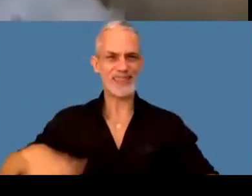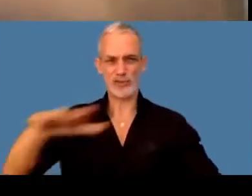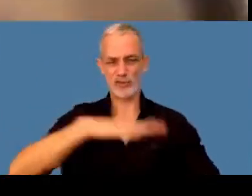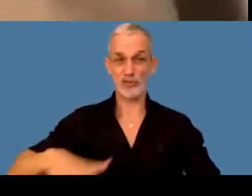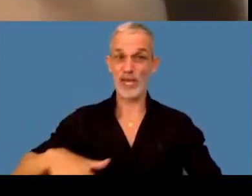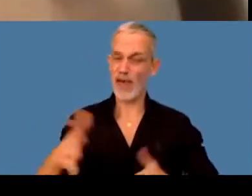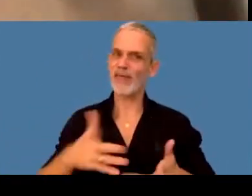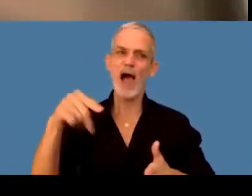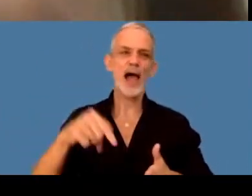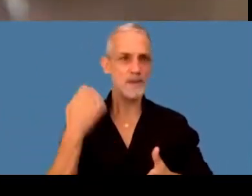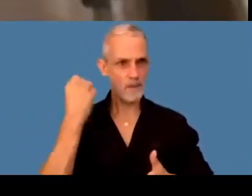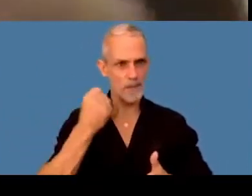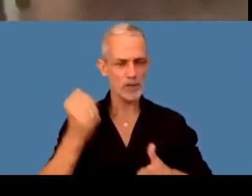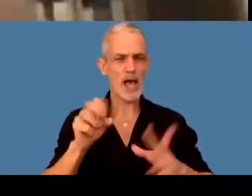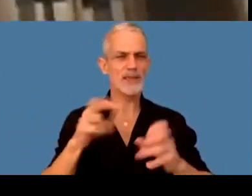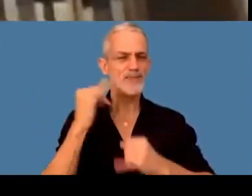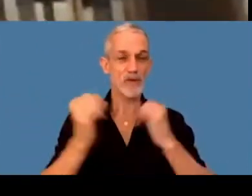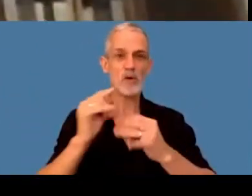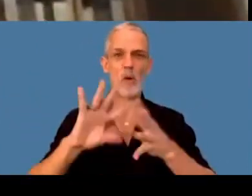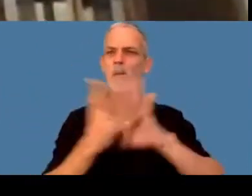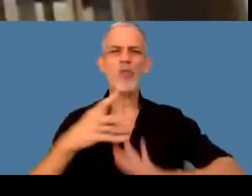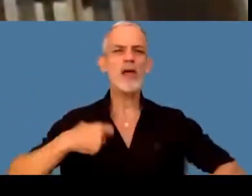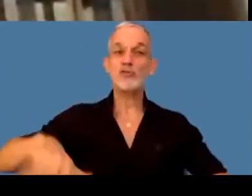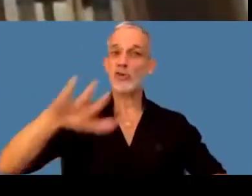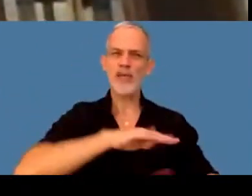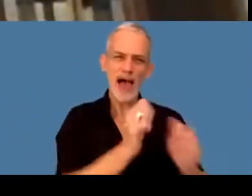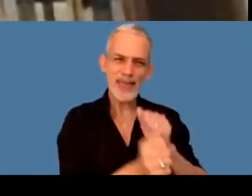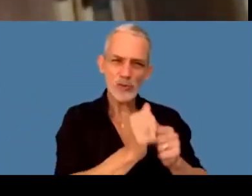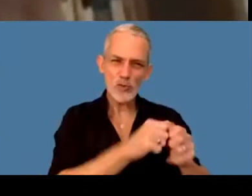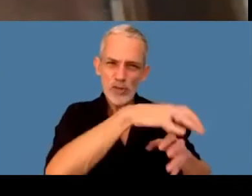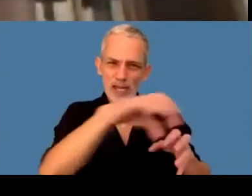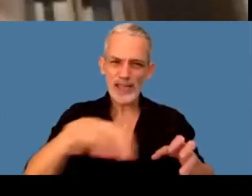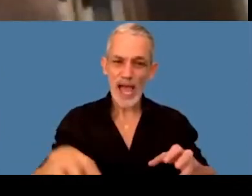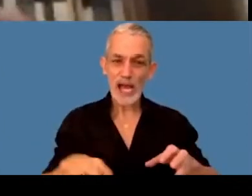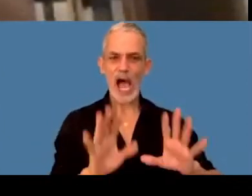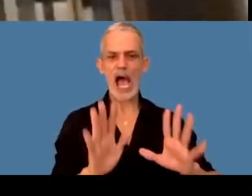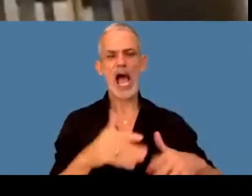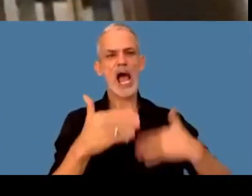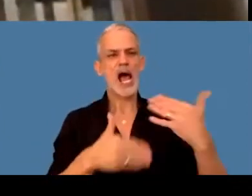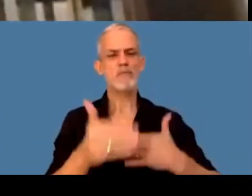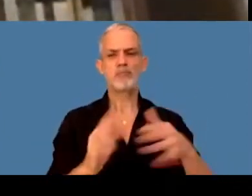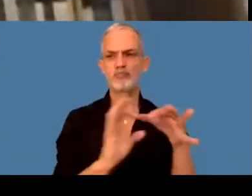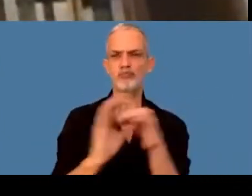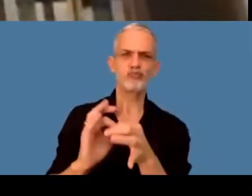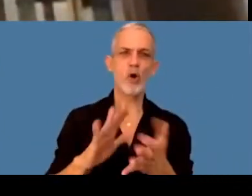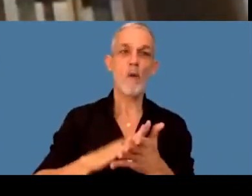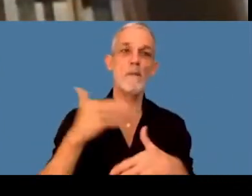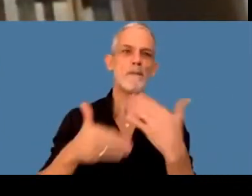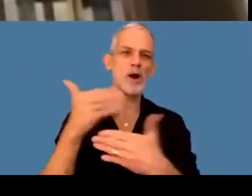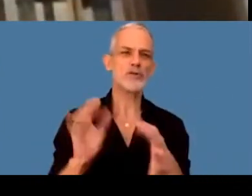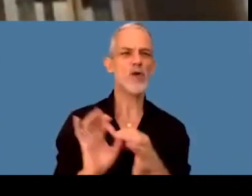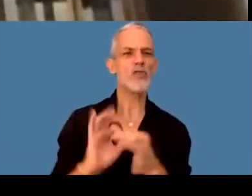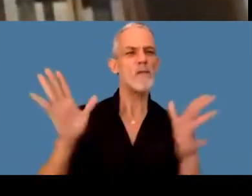no menor. Los modelos de sociedades industriales son los modelos de sociedades desarrolladas más vinculados con los procesos de